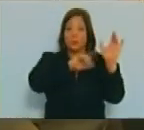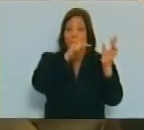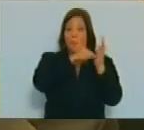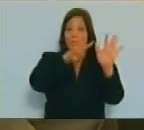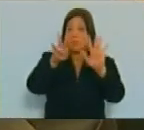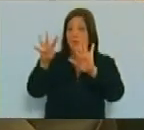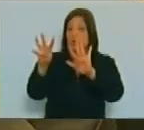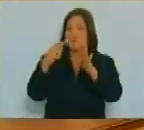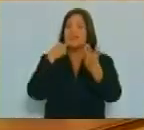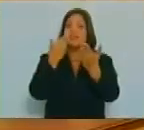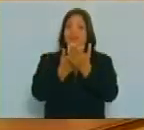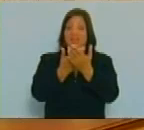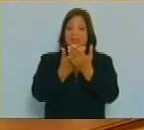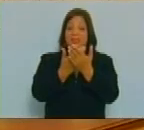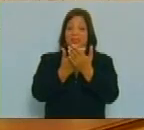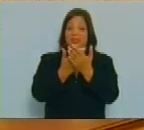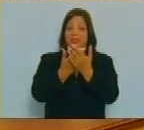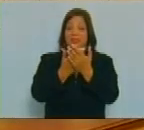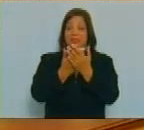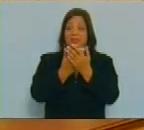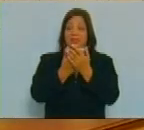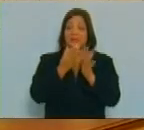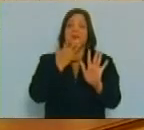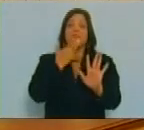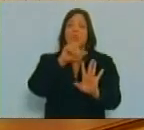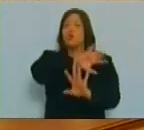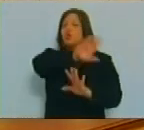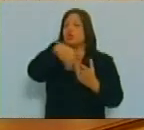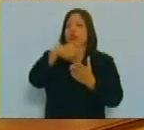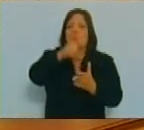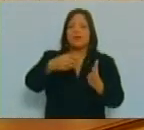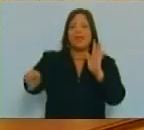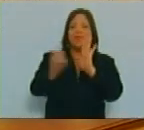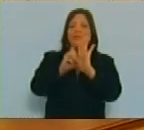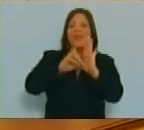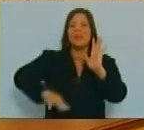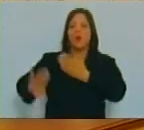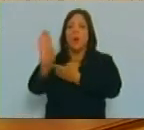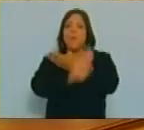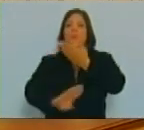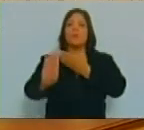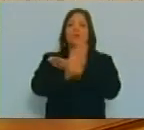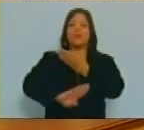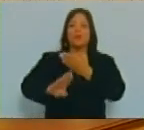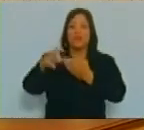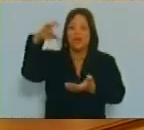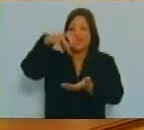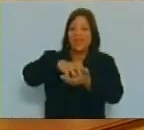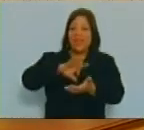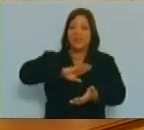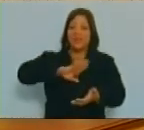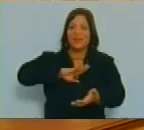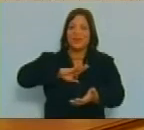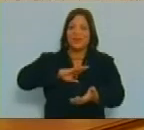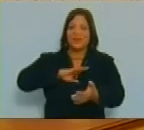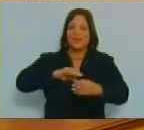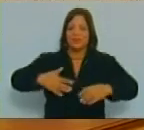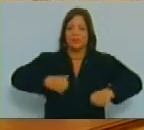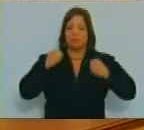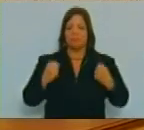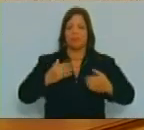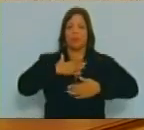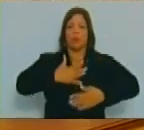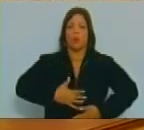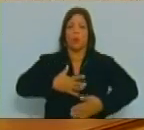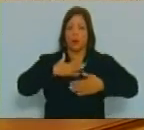establece que todas las personas tienen derecho a la protección de parte de estados de su integridad física y